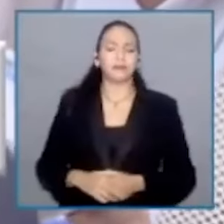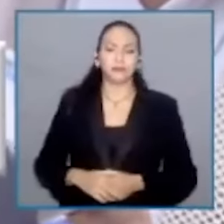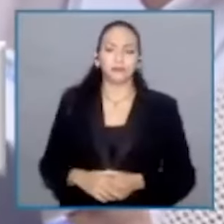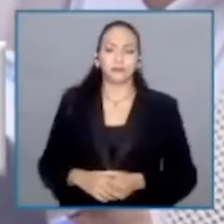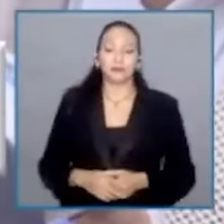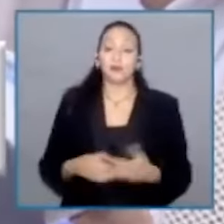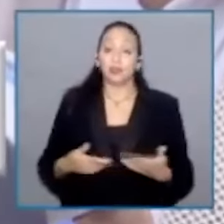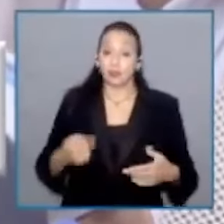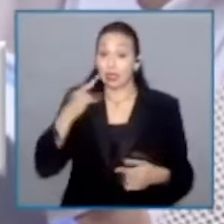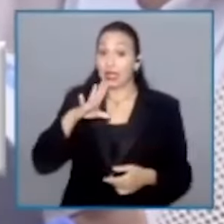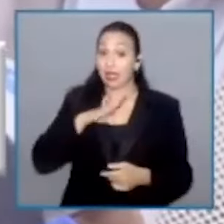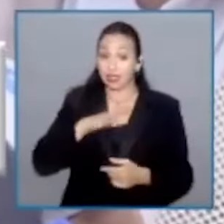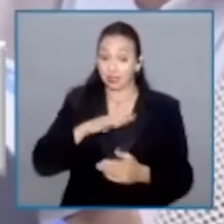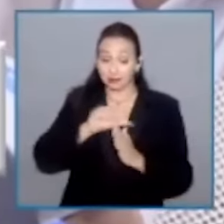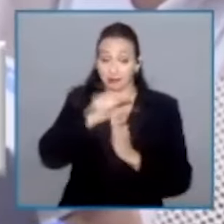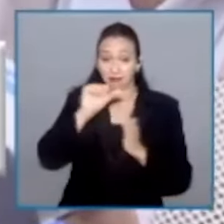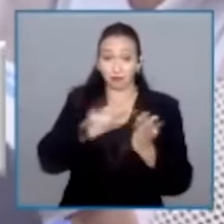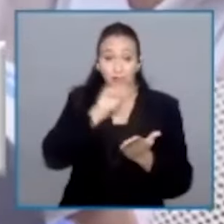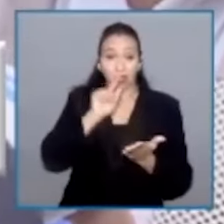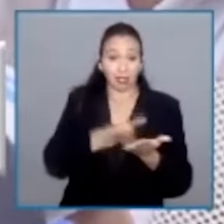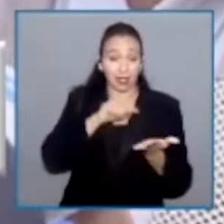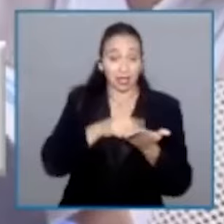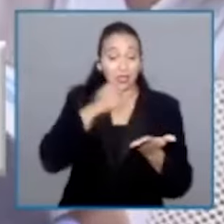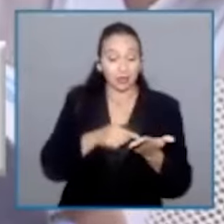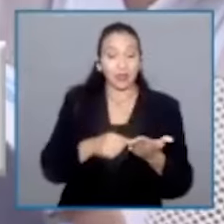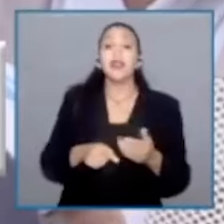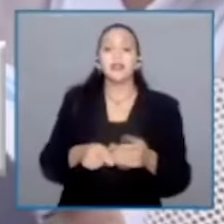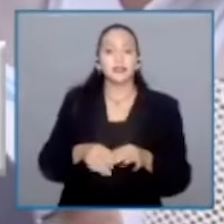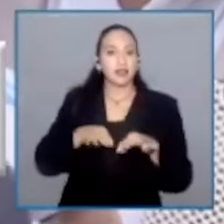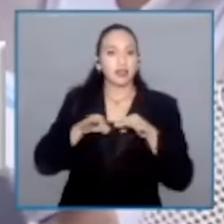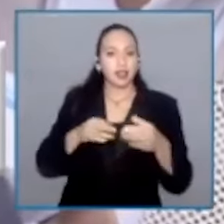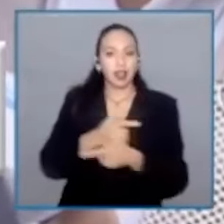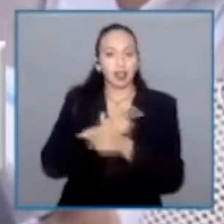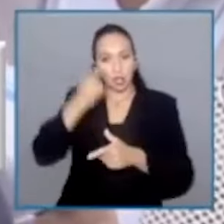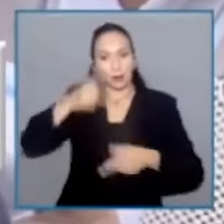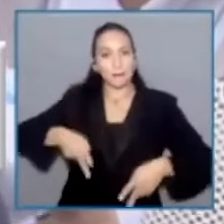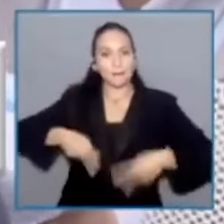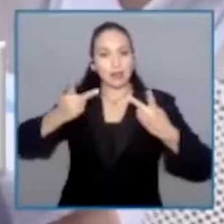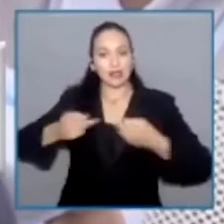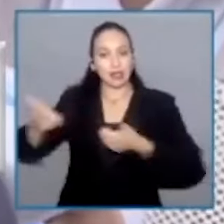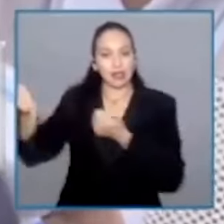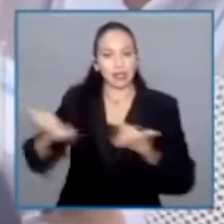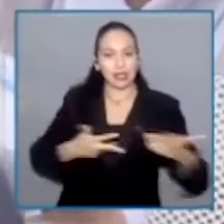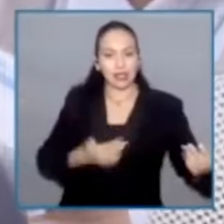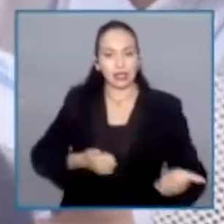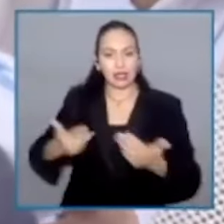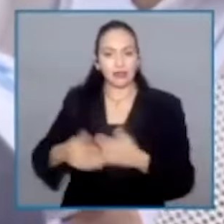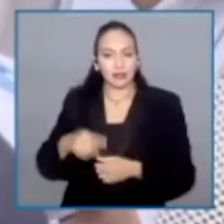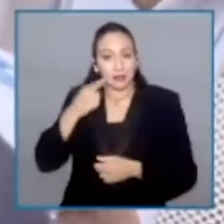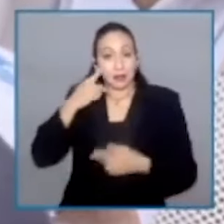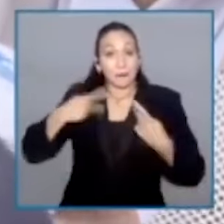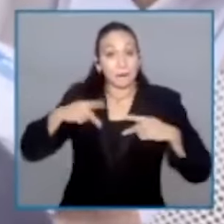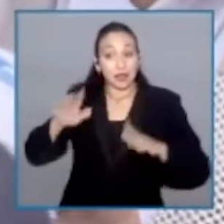Libre Comercio, la economía se ve afectada. Los inversionistas extranjeros no son tontos, conocen más la ley de las que